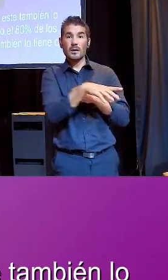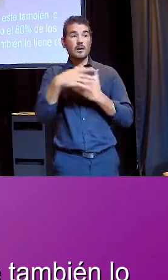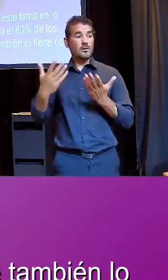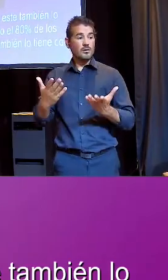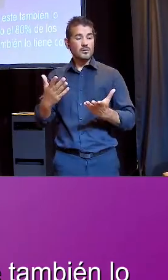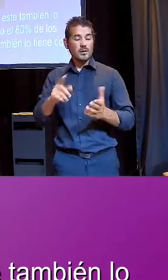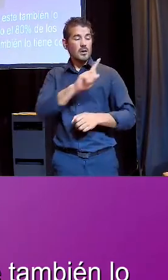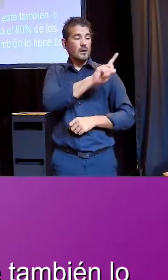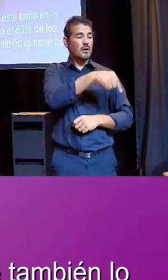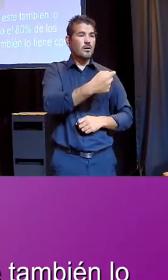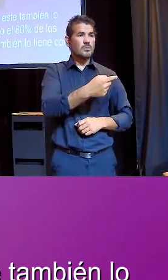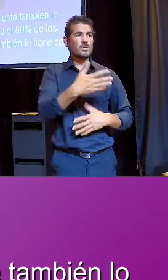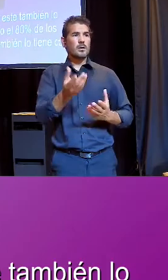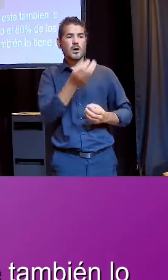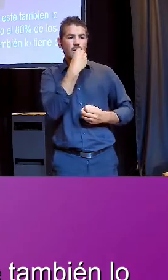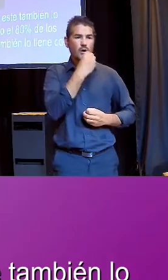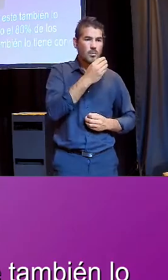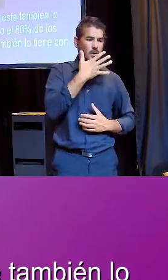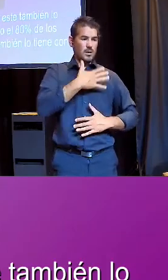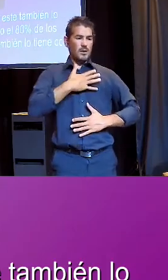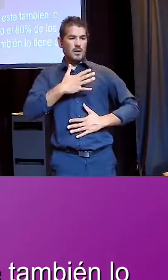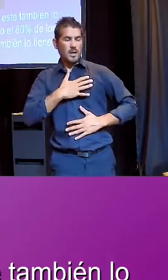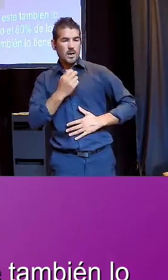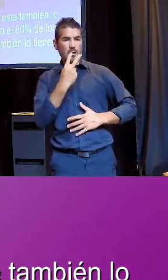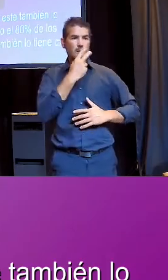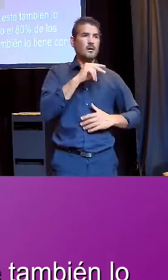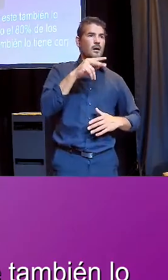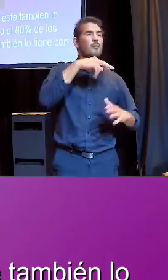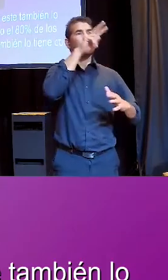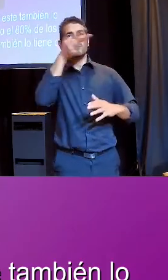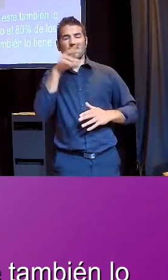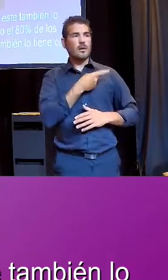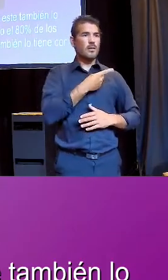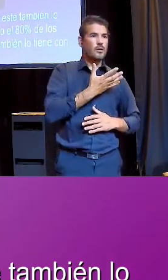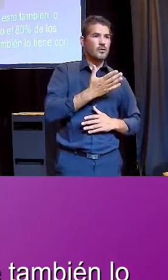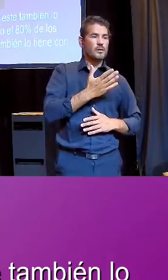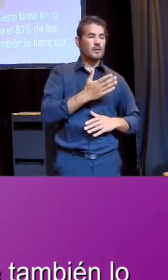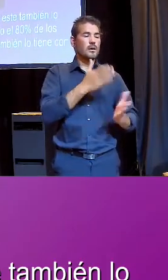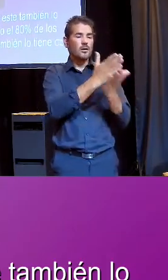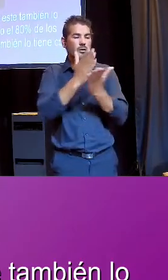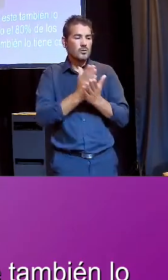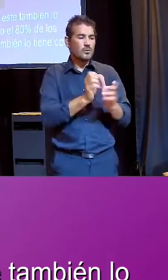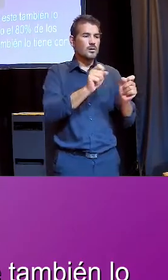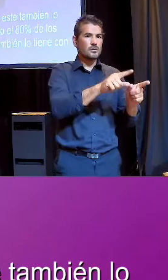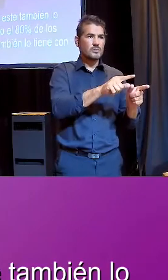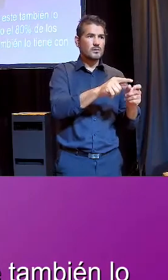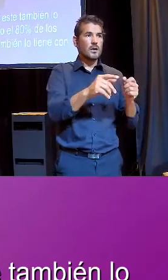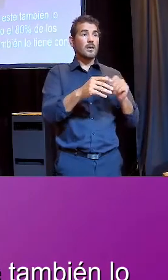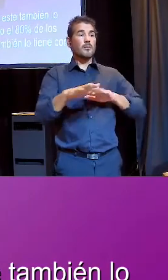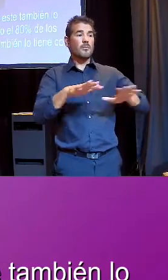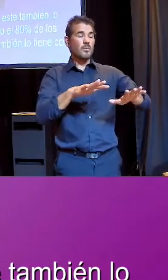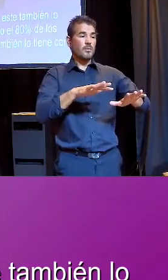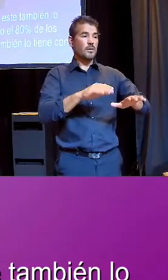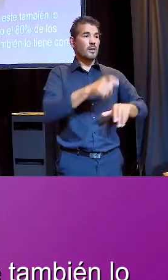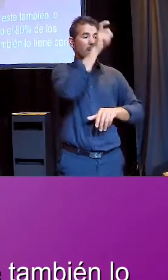la polución del aire, qué come, dónde mira, cómo se comporta cuando está embarazada, cómo se comporta cuando el niño